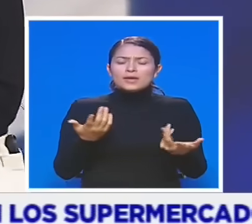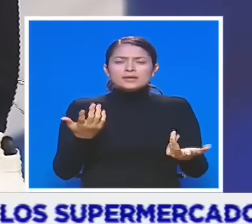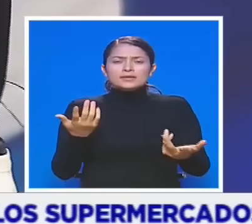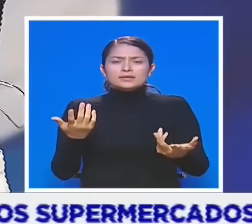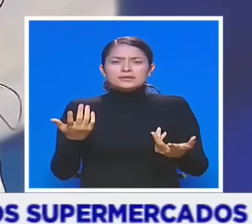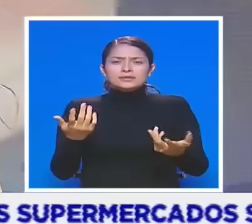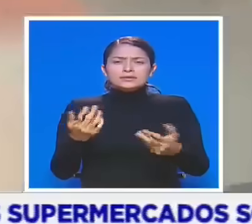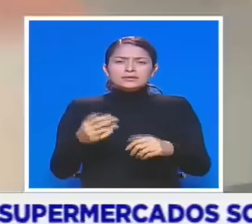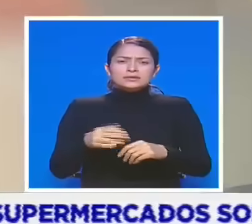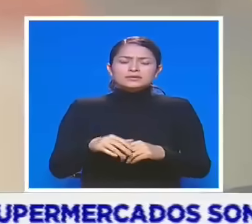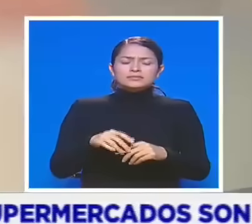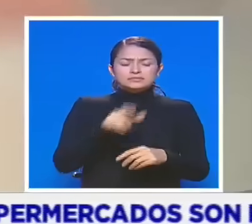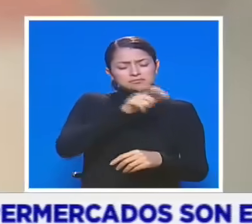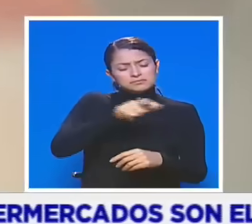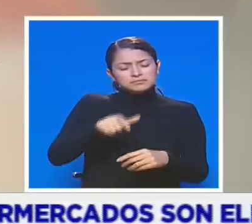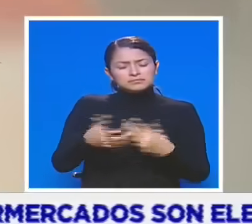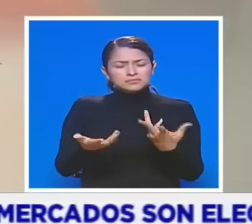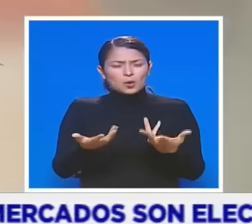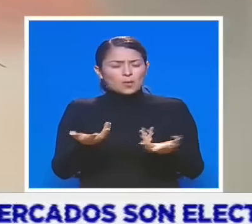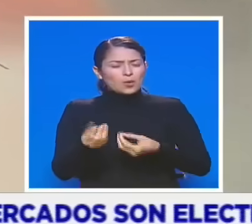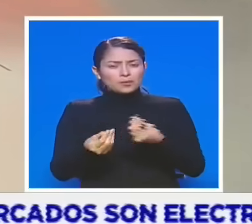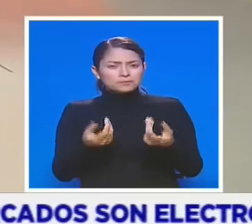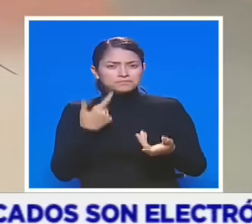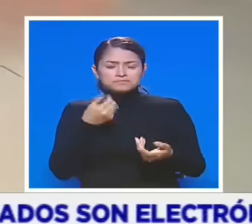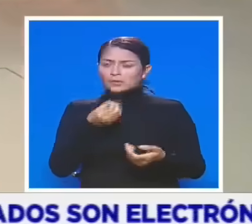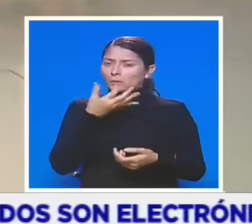en los ciudadanos. Mariana, buenas tardes.